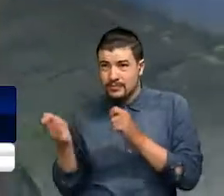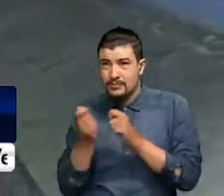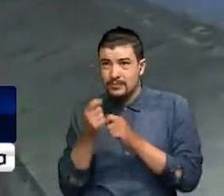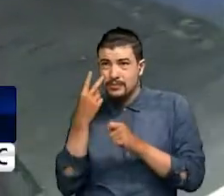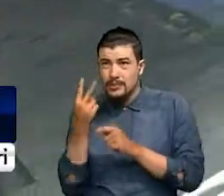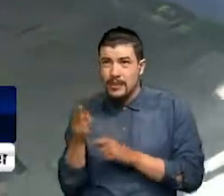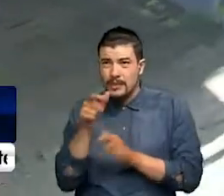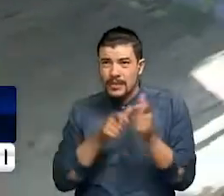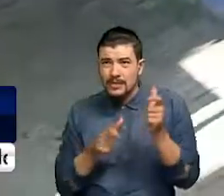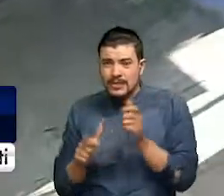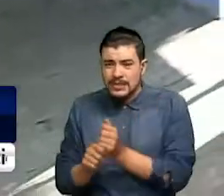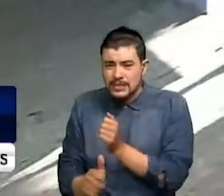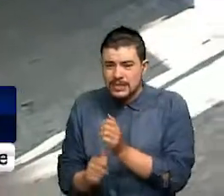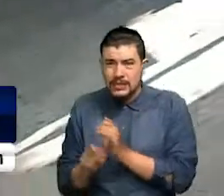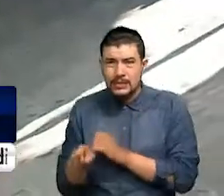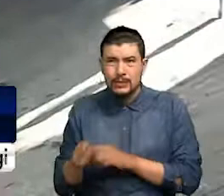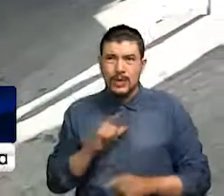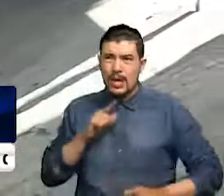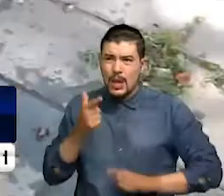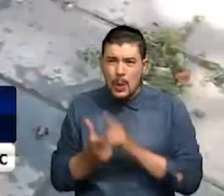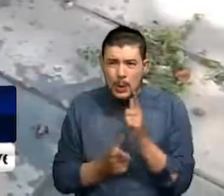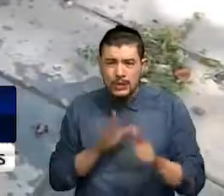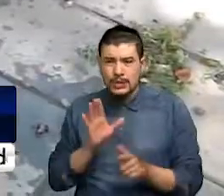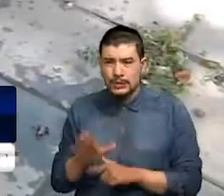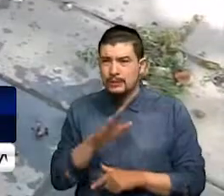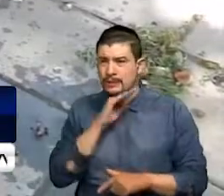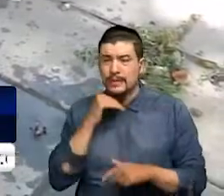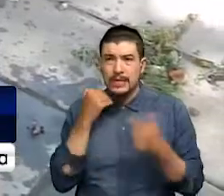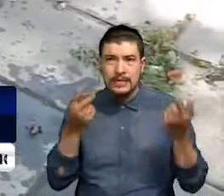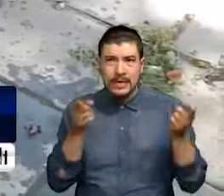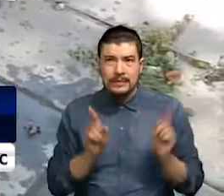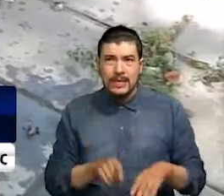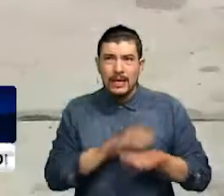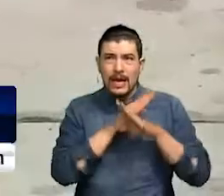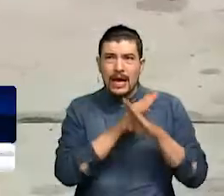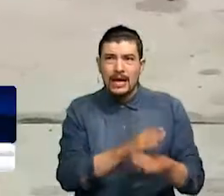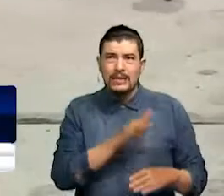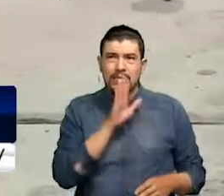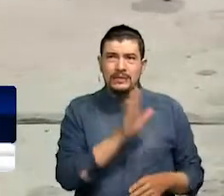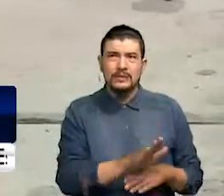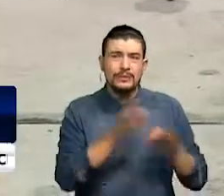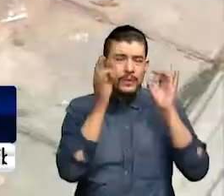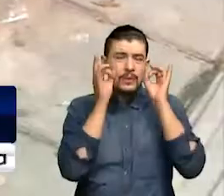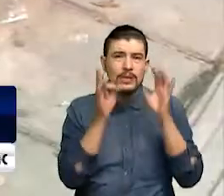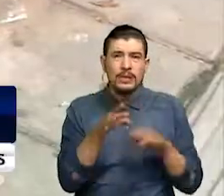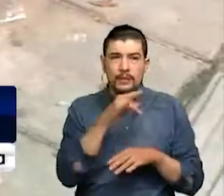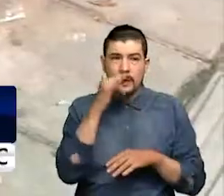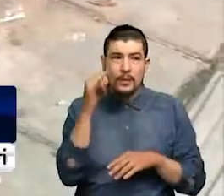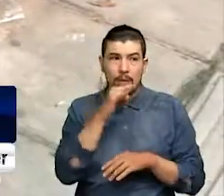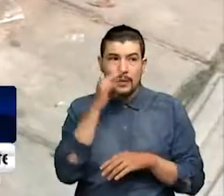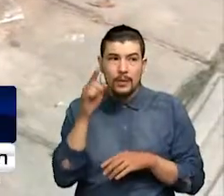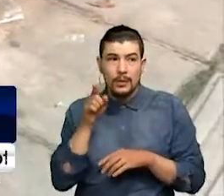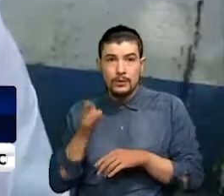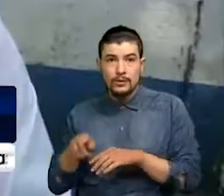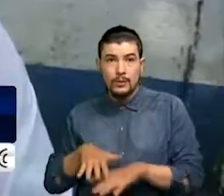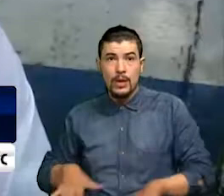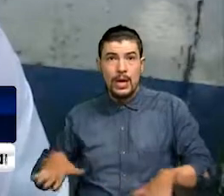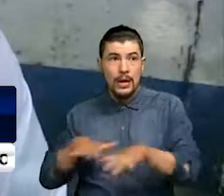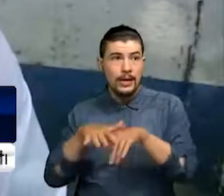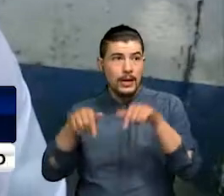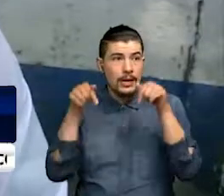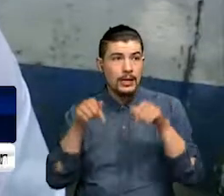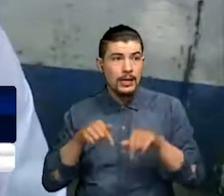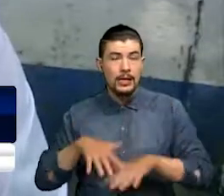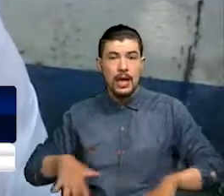pacientes deben no sólo luchar contra su enfermedad sino también contra los desagradables olores esta zona en la